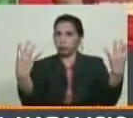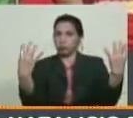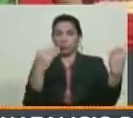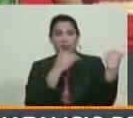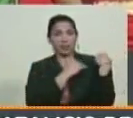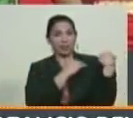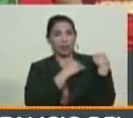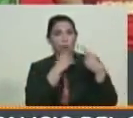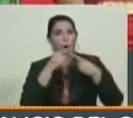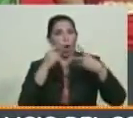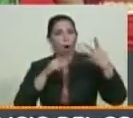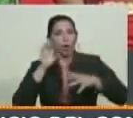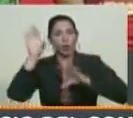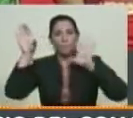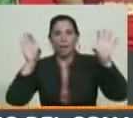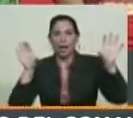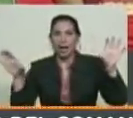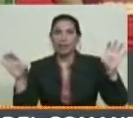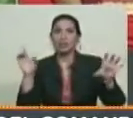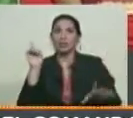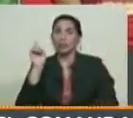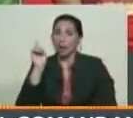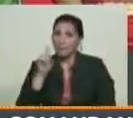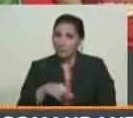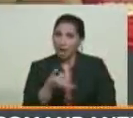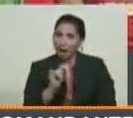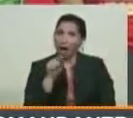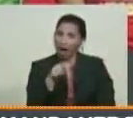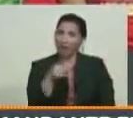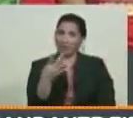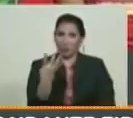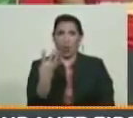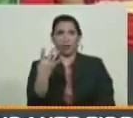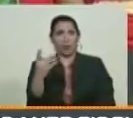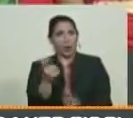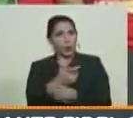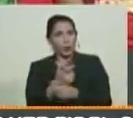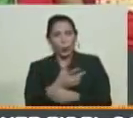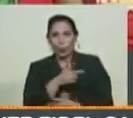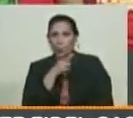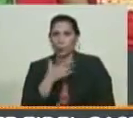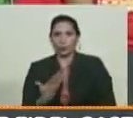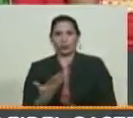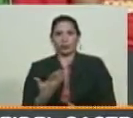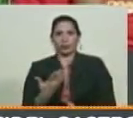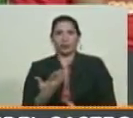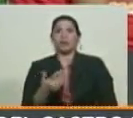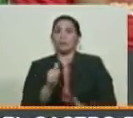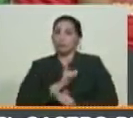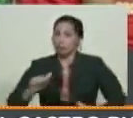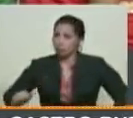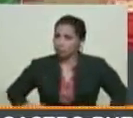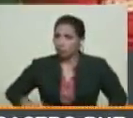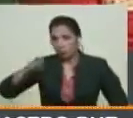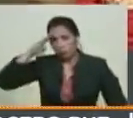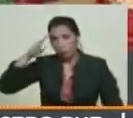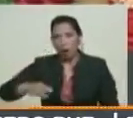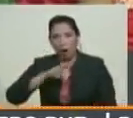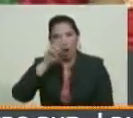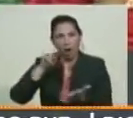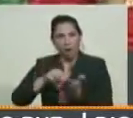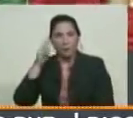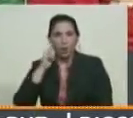otros países, estaban allí los cadetes de nuestra academia militar de la Guardia Nacional Bolivariana,